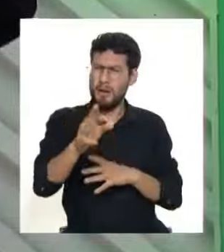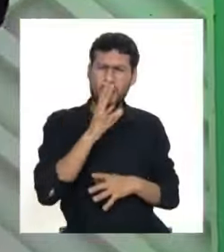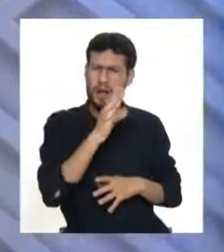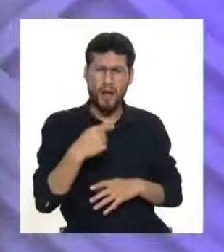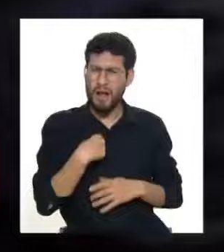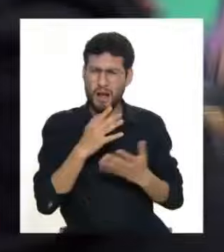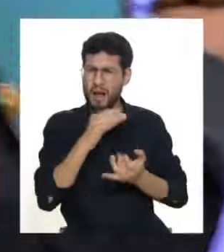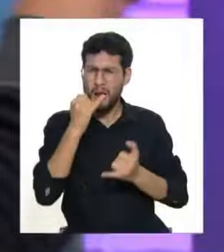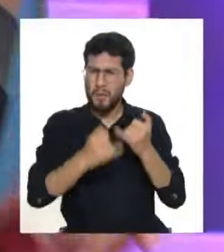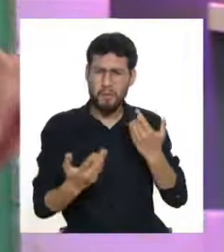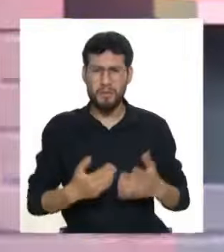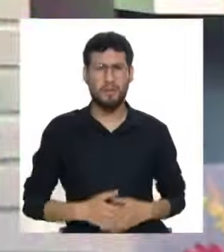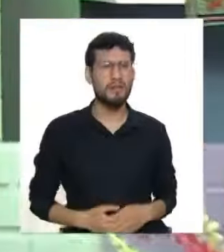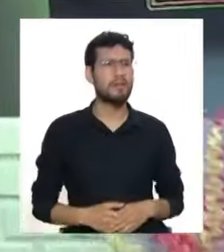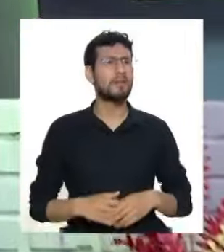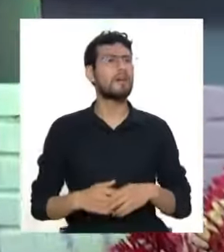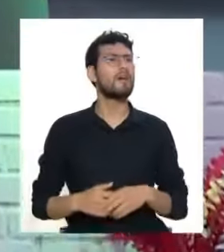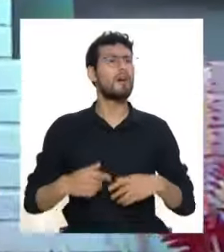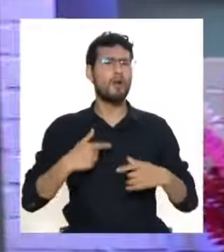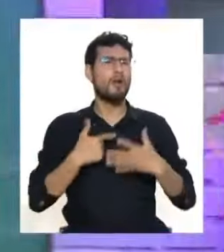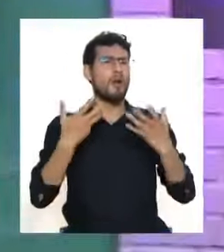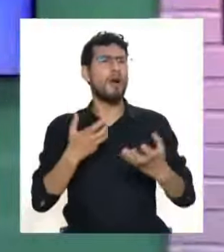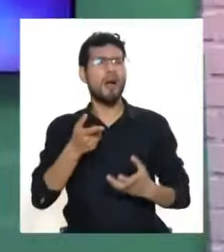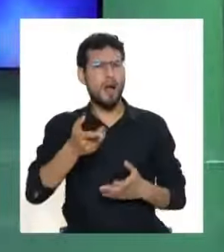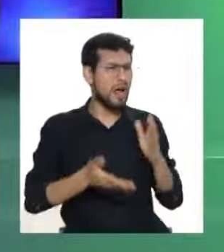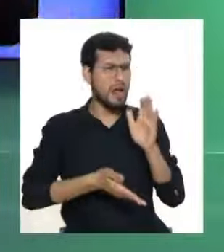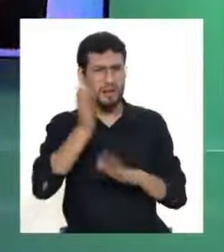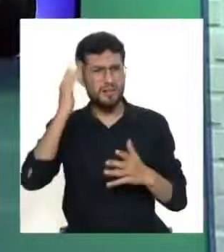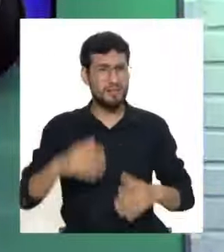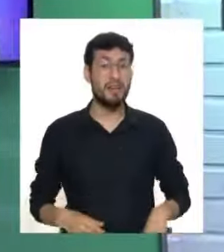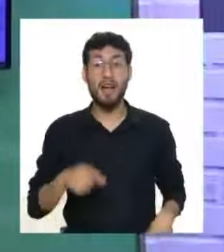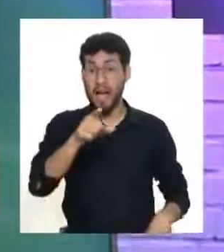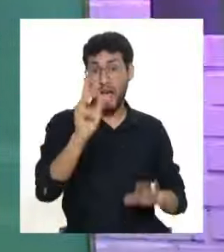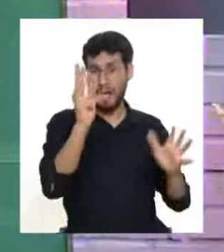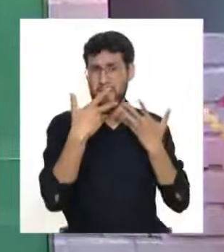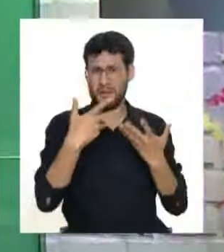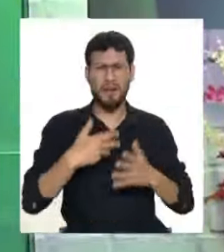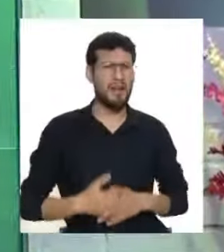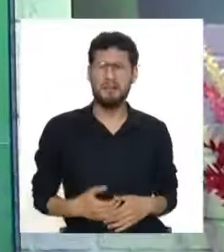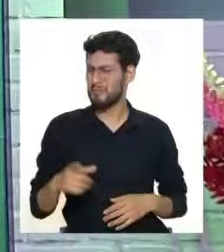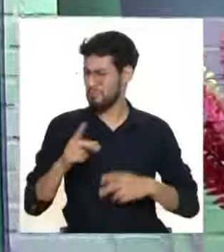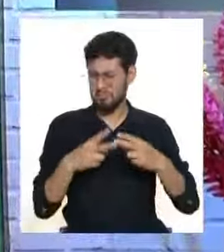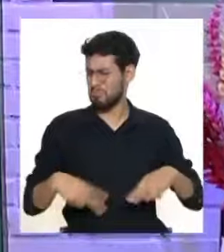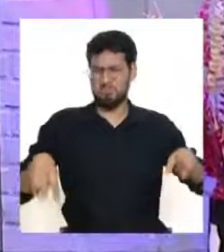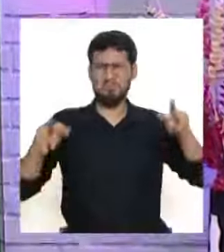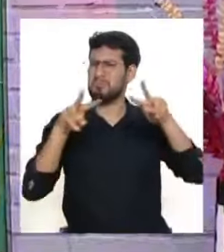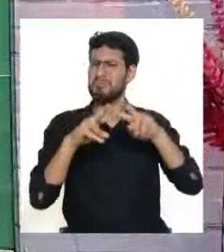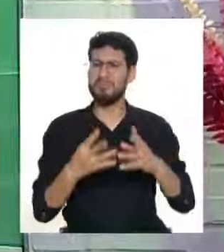hablar, orgullo está herido, te quiero matar. Si me dejas, no vale.